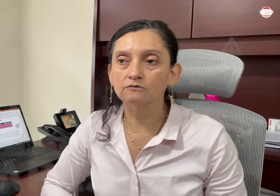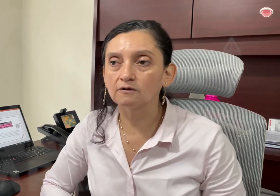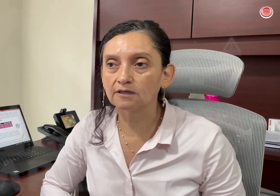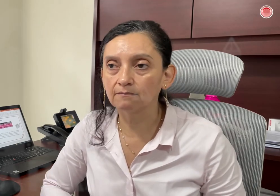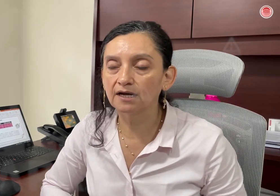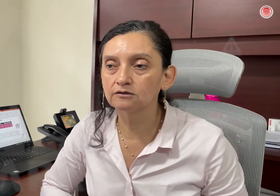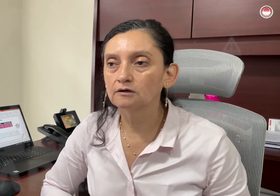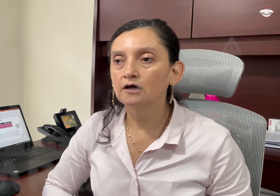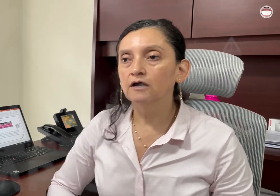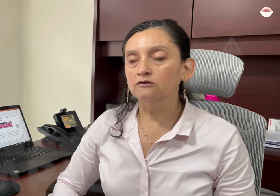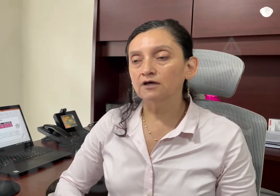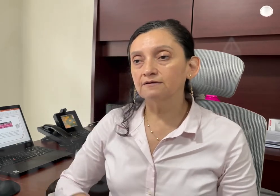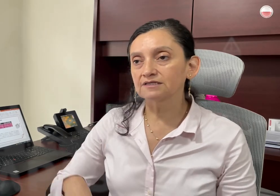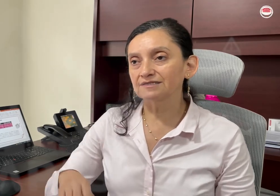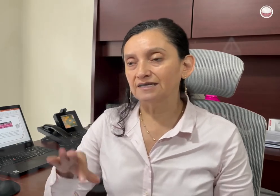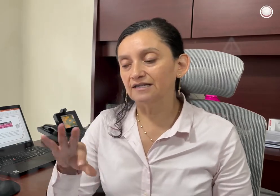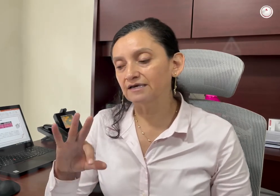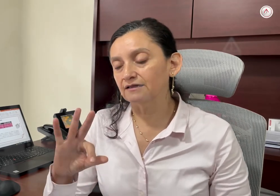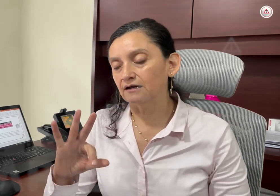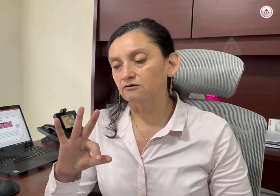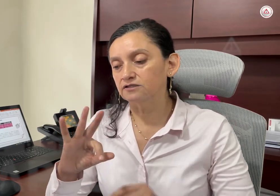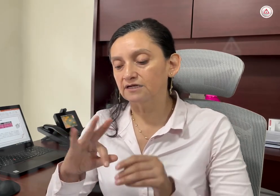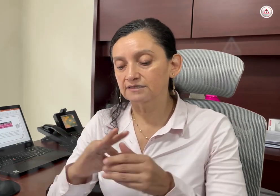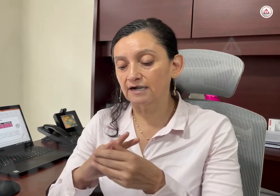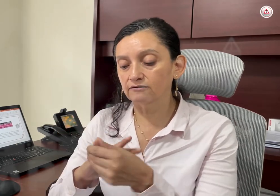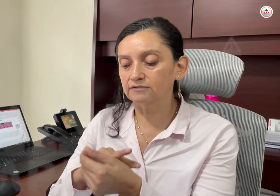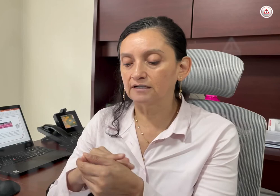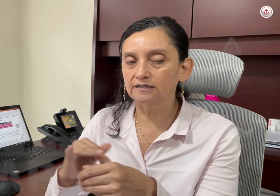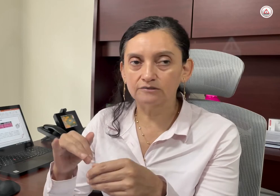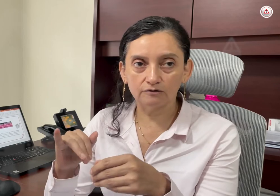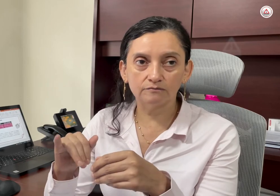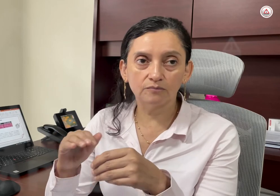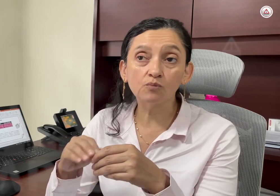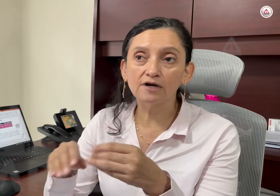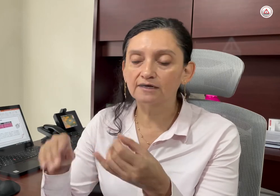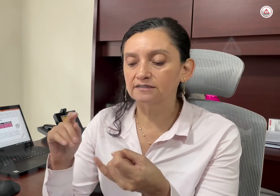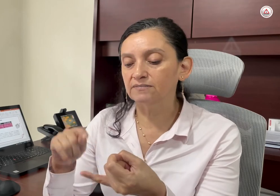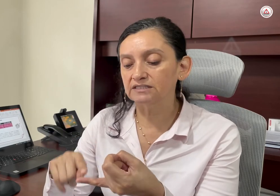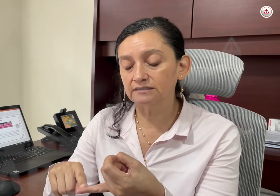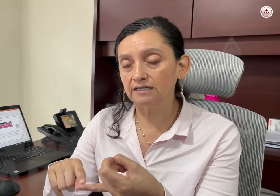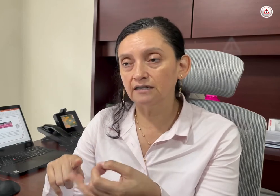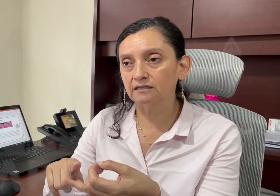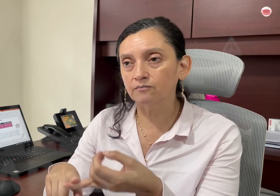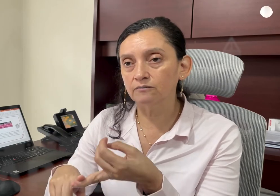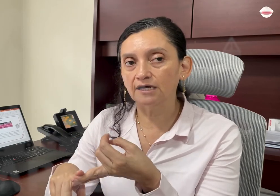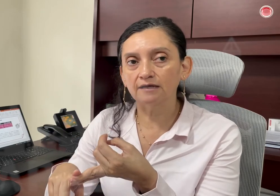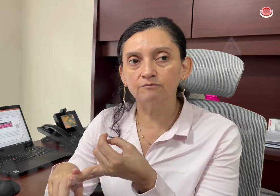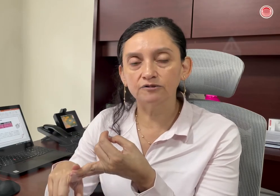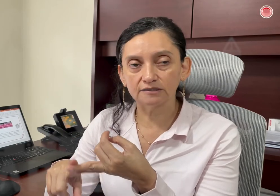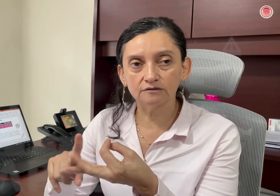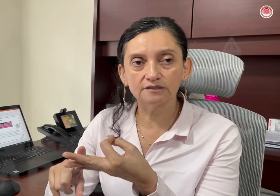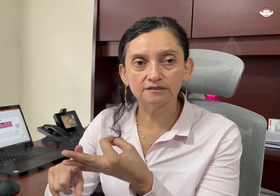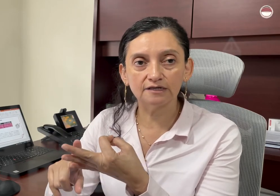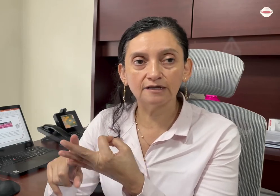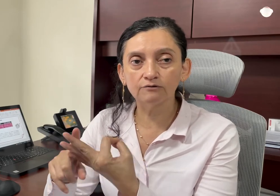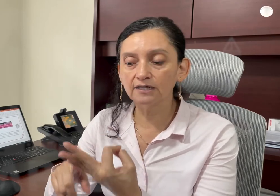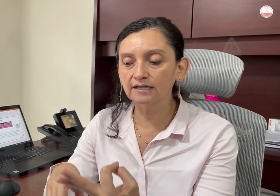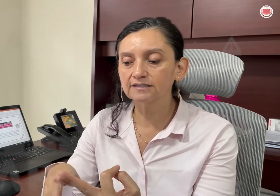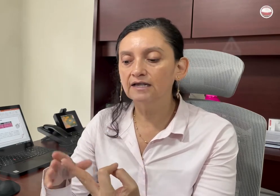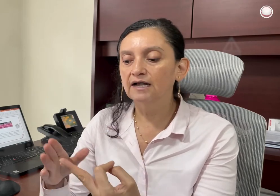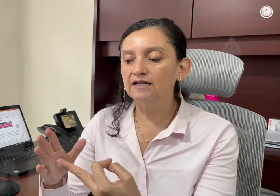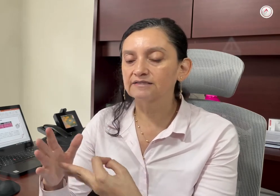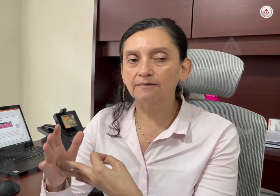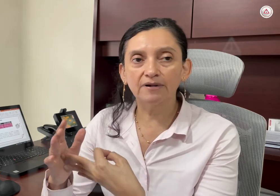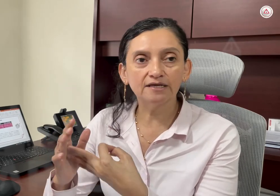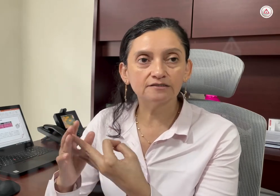al 29 de mayo toda vez que se eligen los tres cargos de elección popular que es presidencia de la República diputaciones y